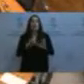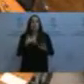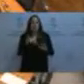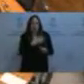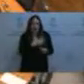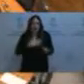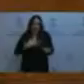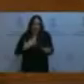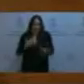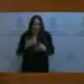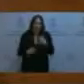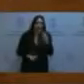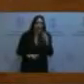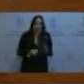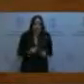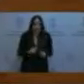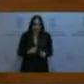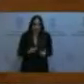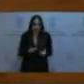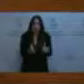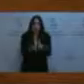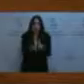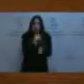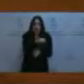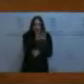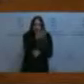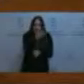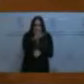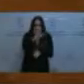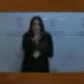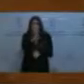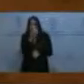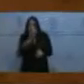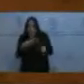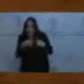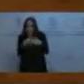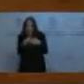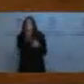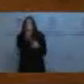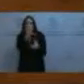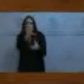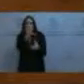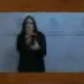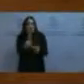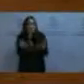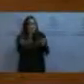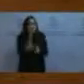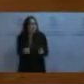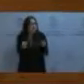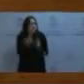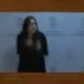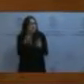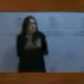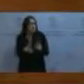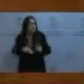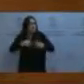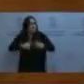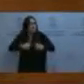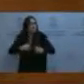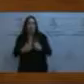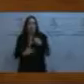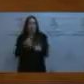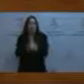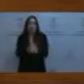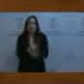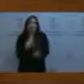hechos. 14 de 45, y R que R, siempre con las mismas. Yo se lo digo